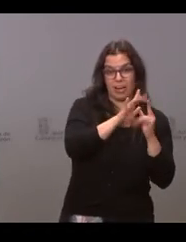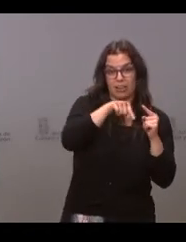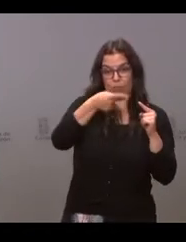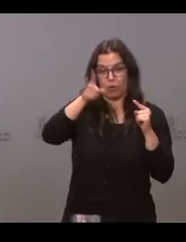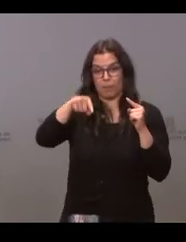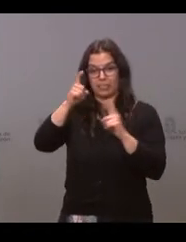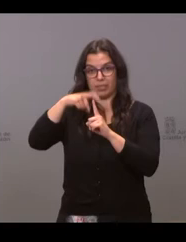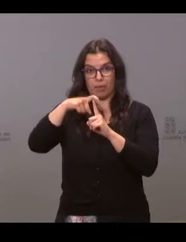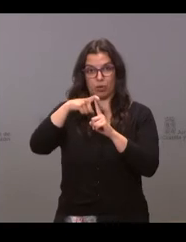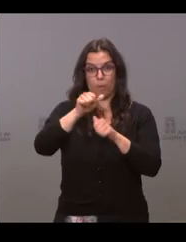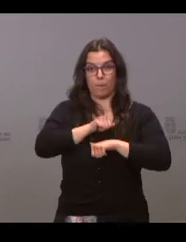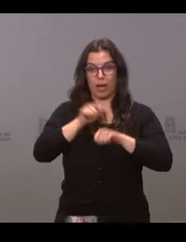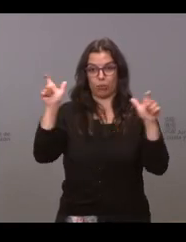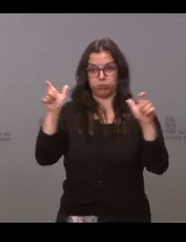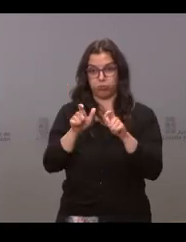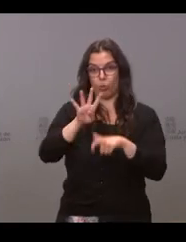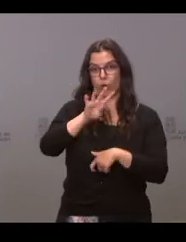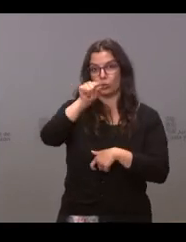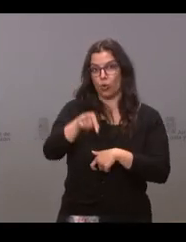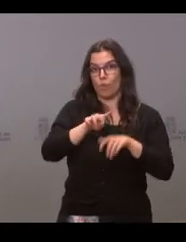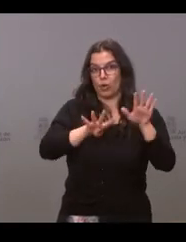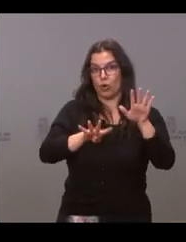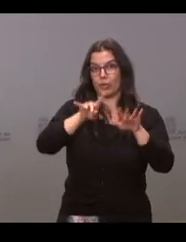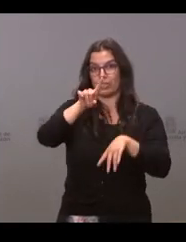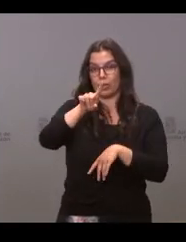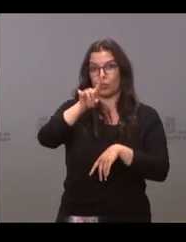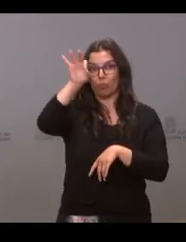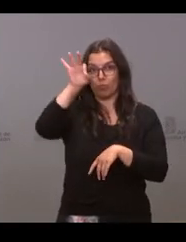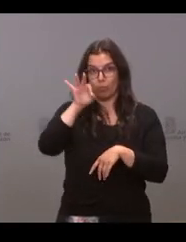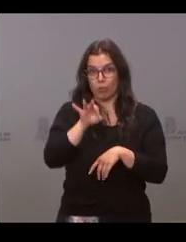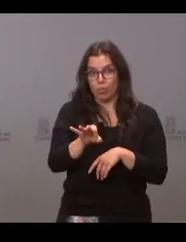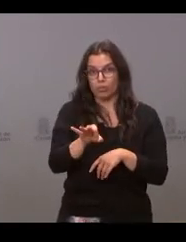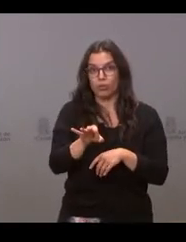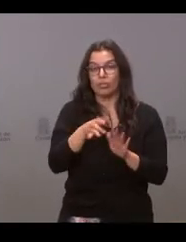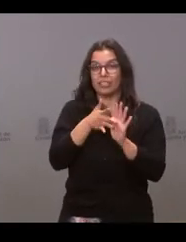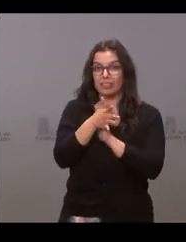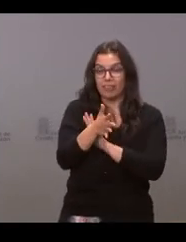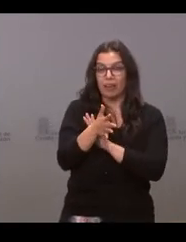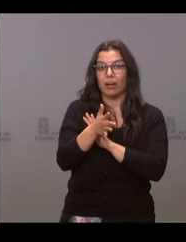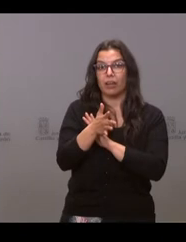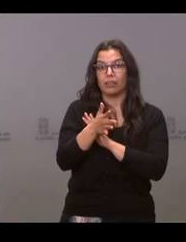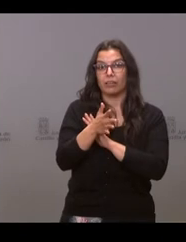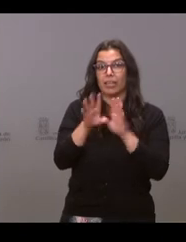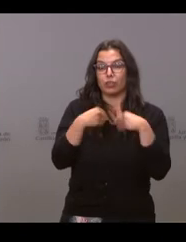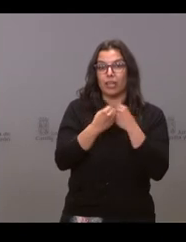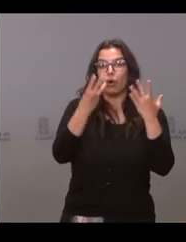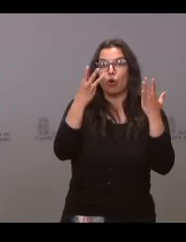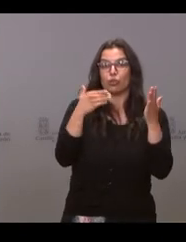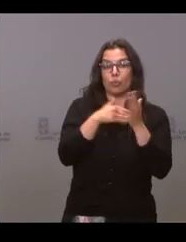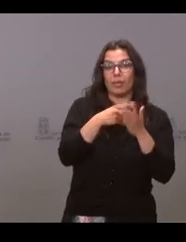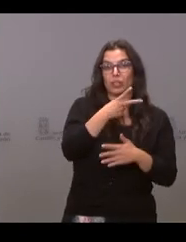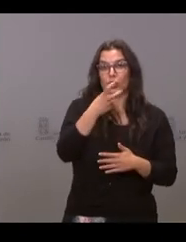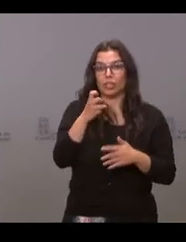descendido un 4,91 por ciento estamos hablando de ocho mil